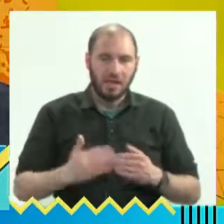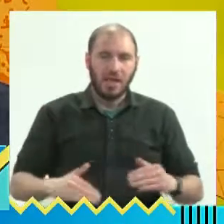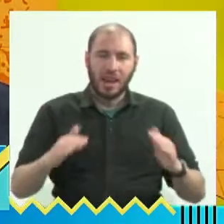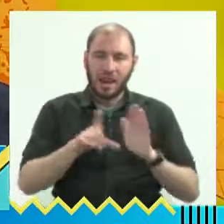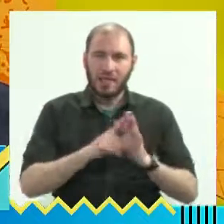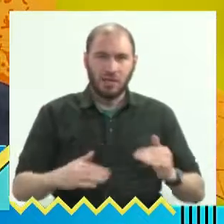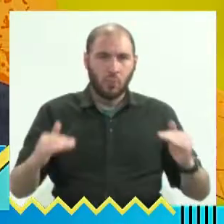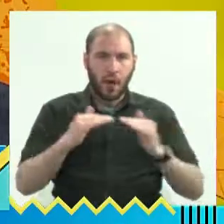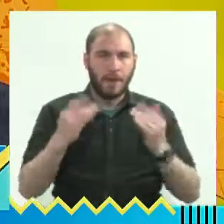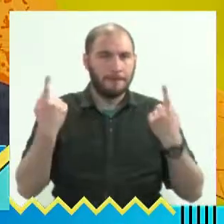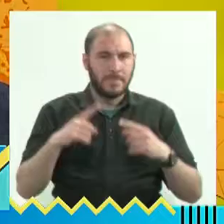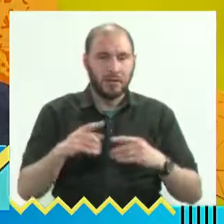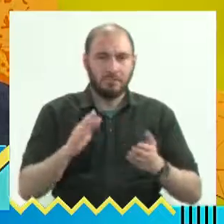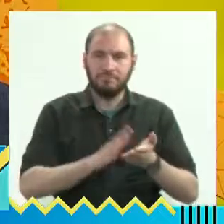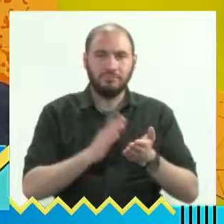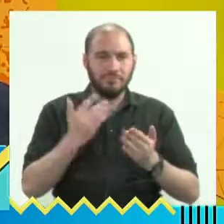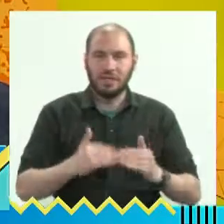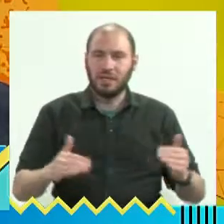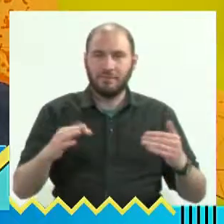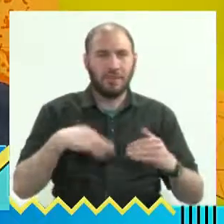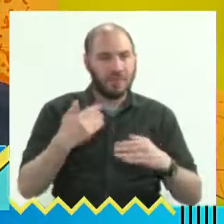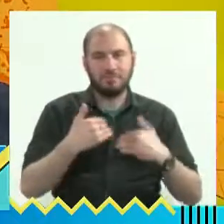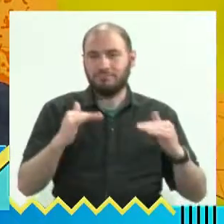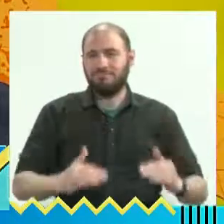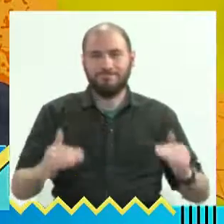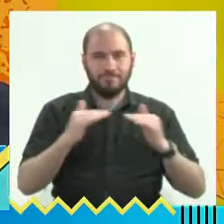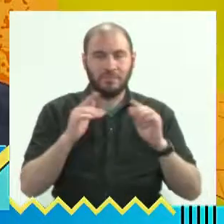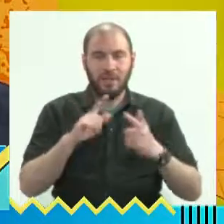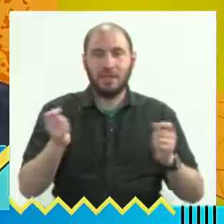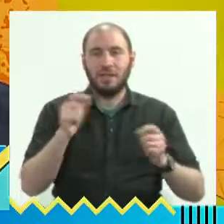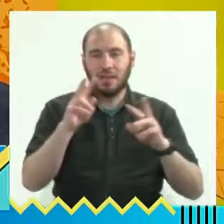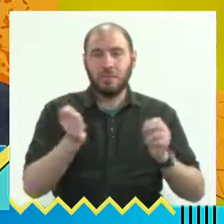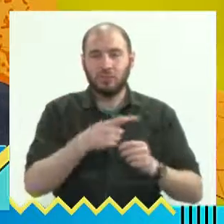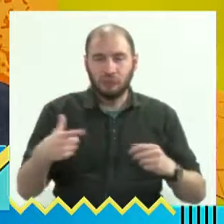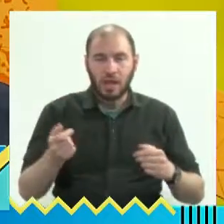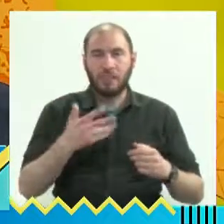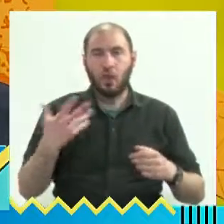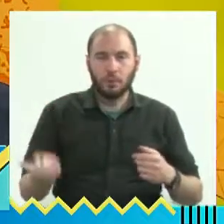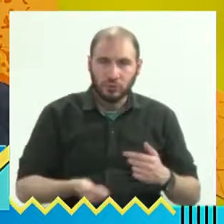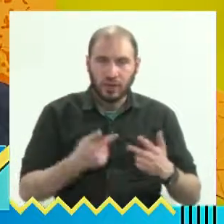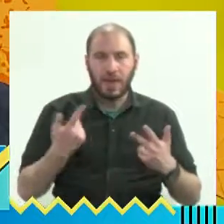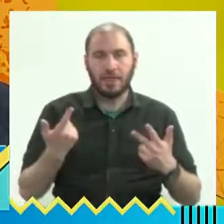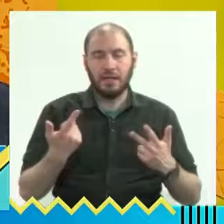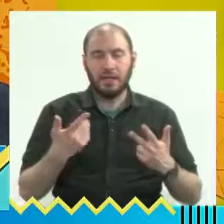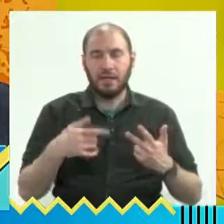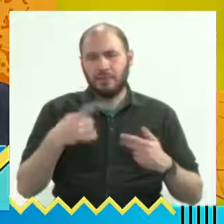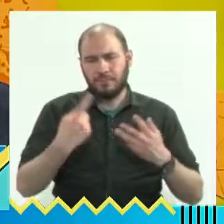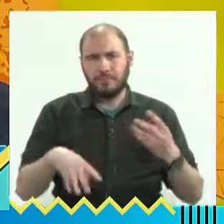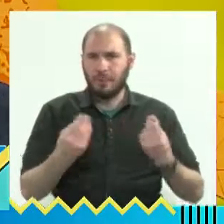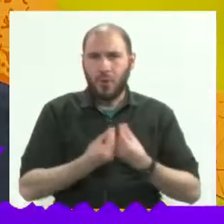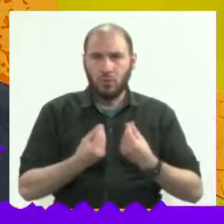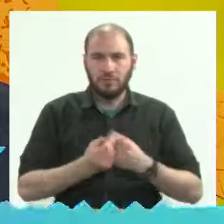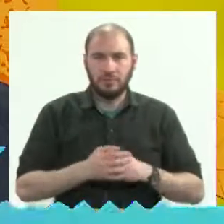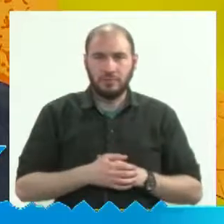la ley, pero no lo tenemos, no es la igualdad ante la vida. No sé, en cuanto al salario, en cuanto a las oportunidades, en cuanto a muchísimas